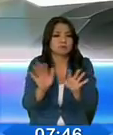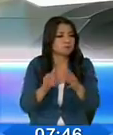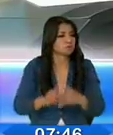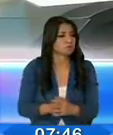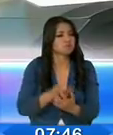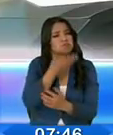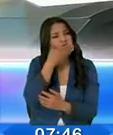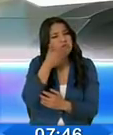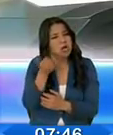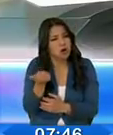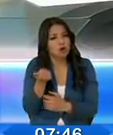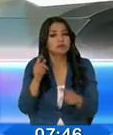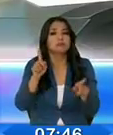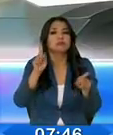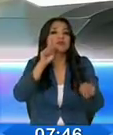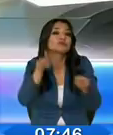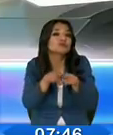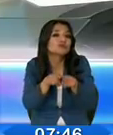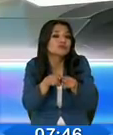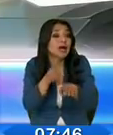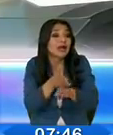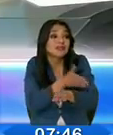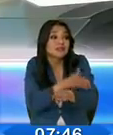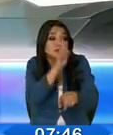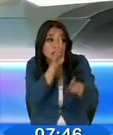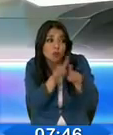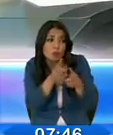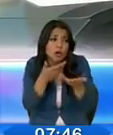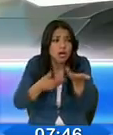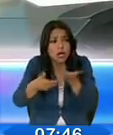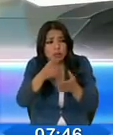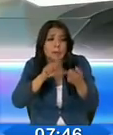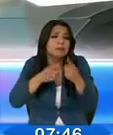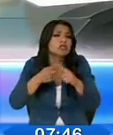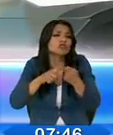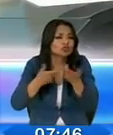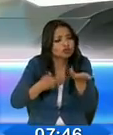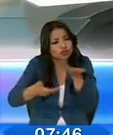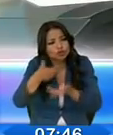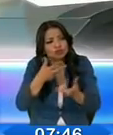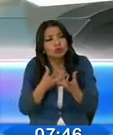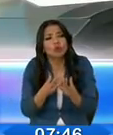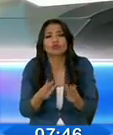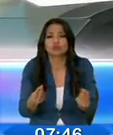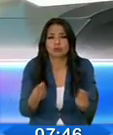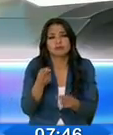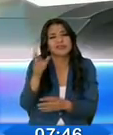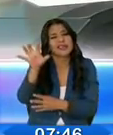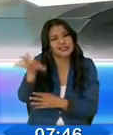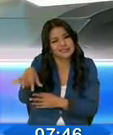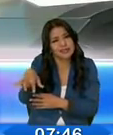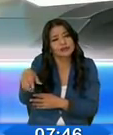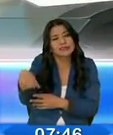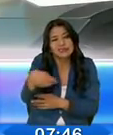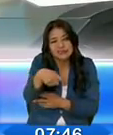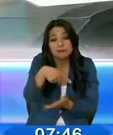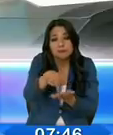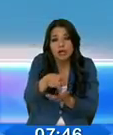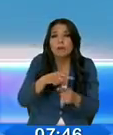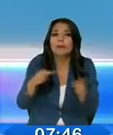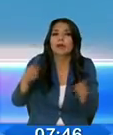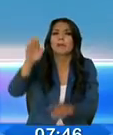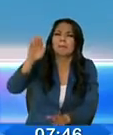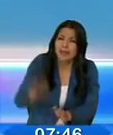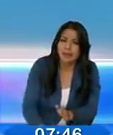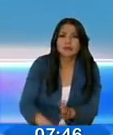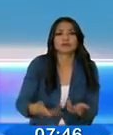buscar arreglos previos, amistosos, en donde sin duda, aunque el Estado tenga que hacer una erogación, esa erogación